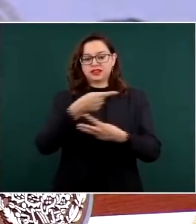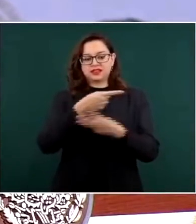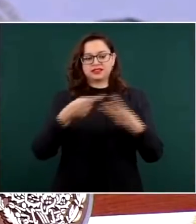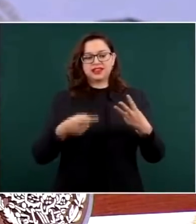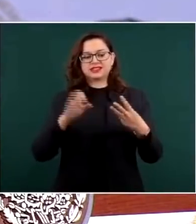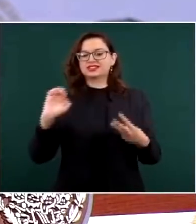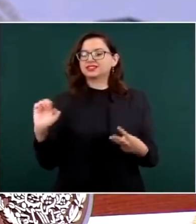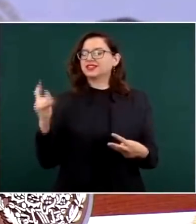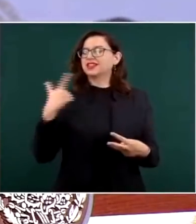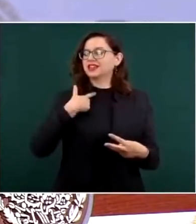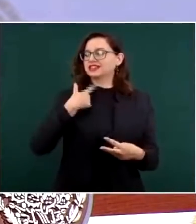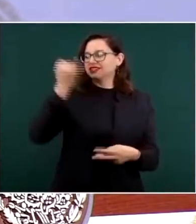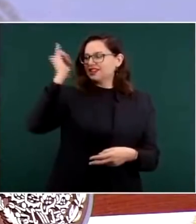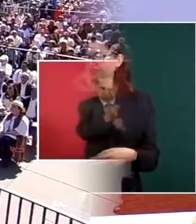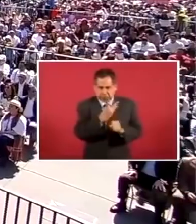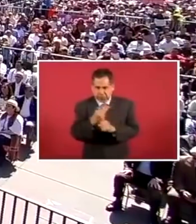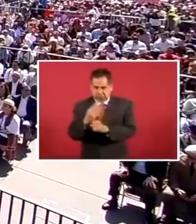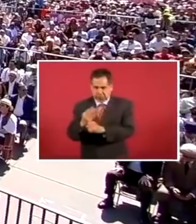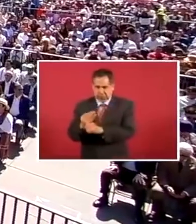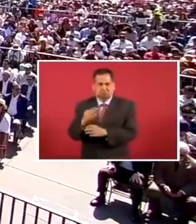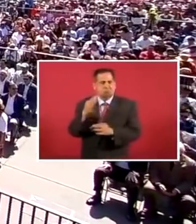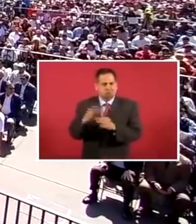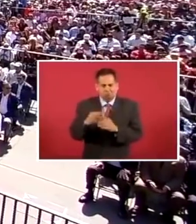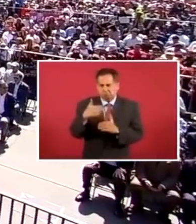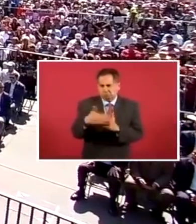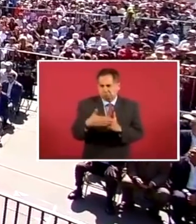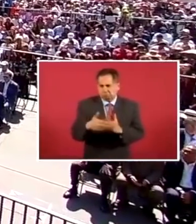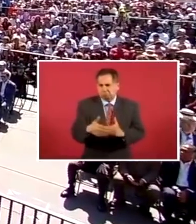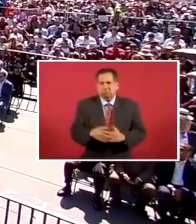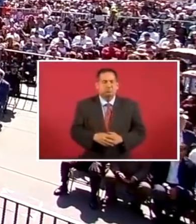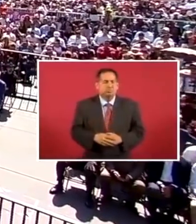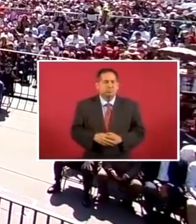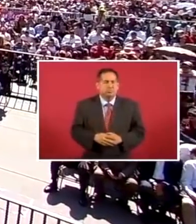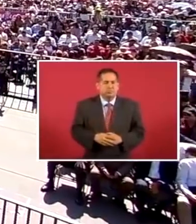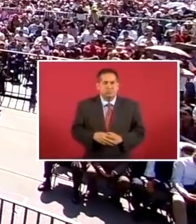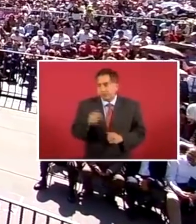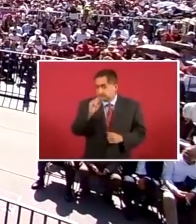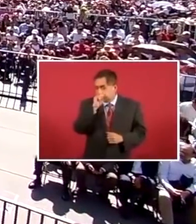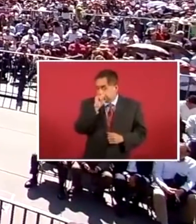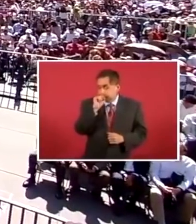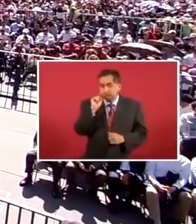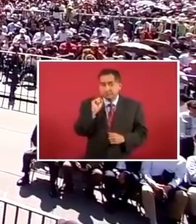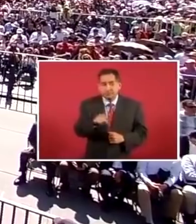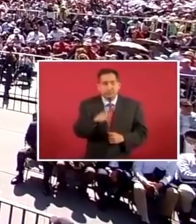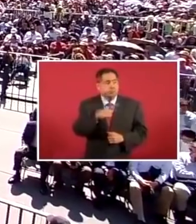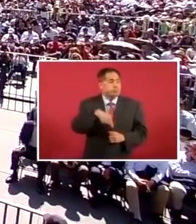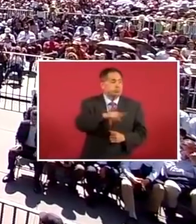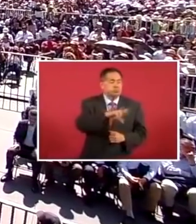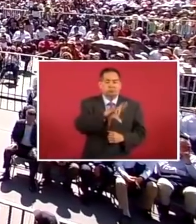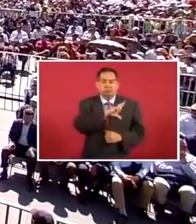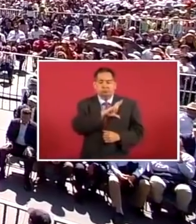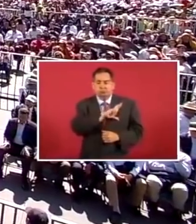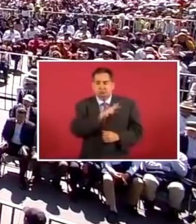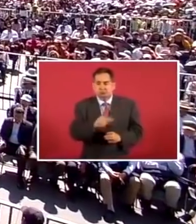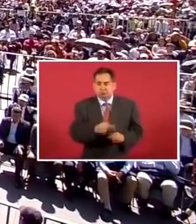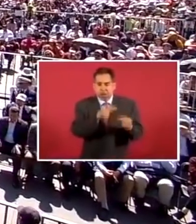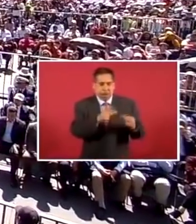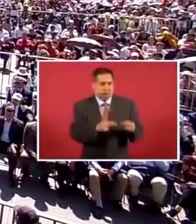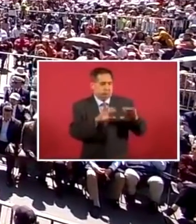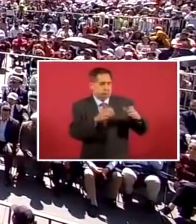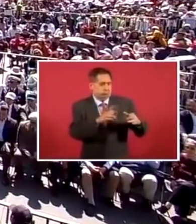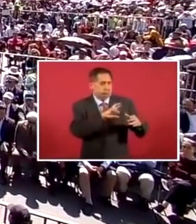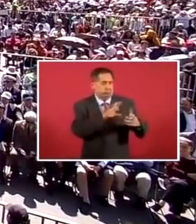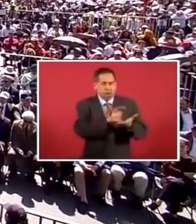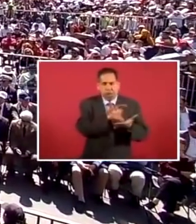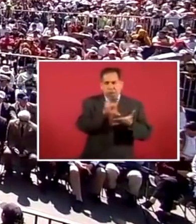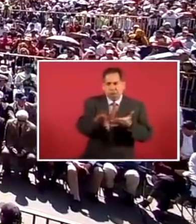el 2024. Esos son sus planes, aunque en ellos podrían incidir algunas variables, o